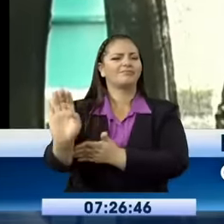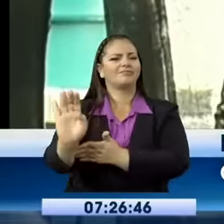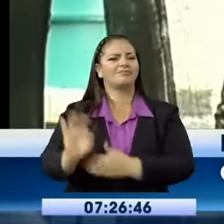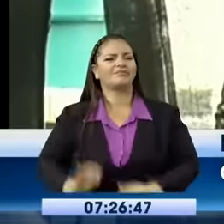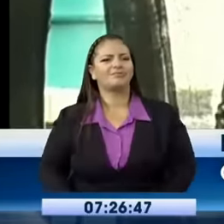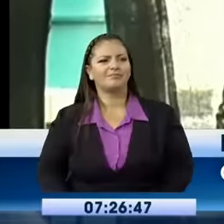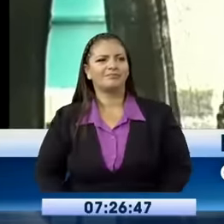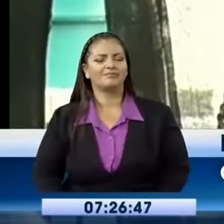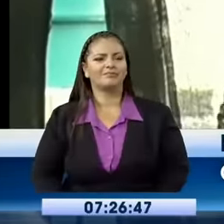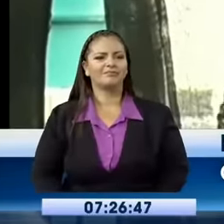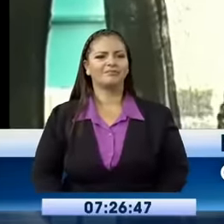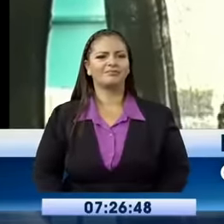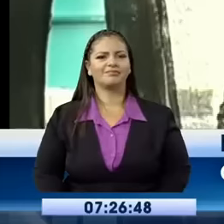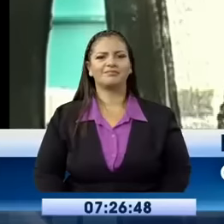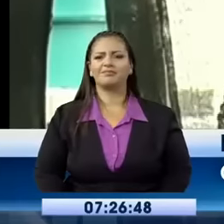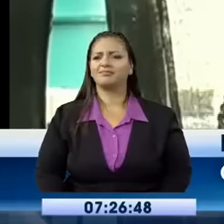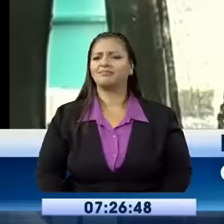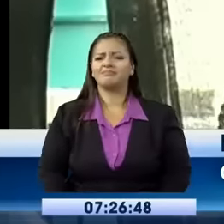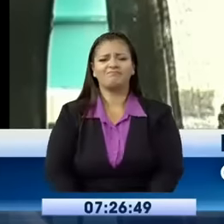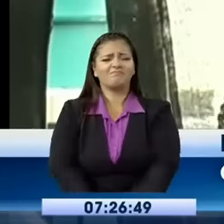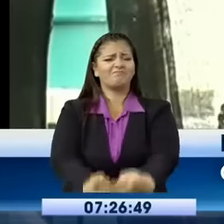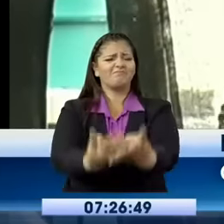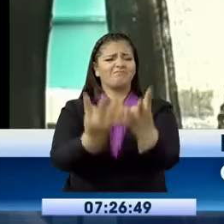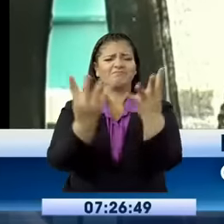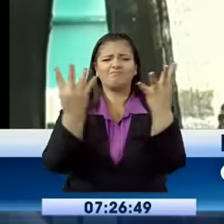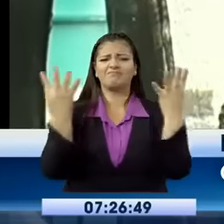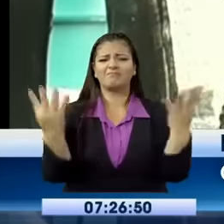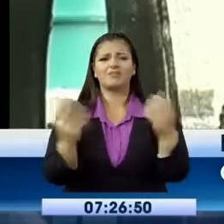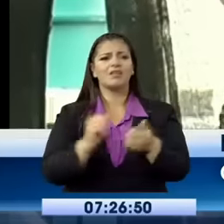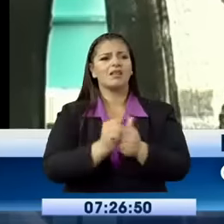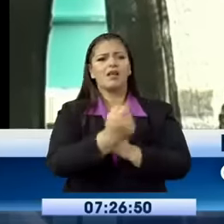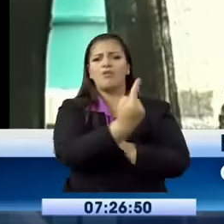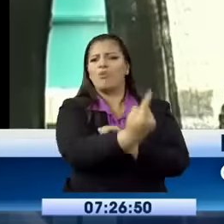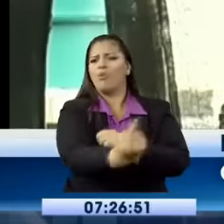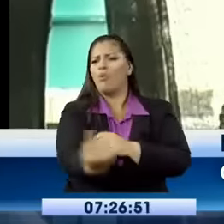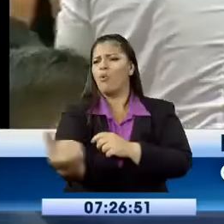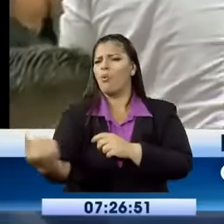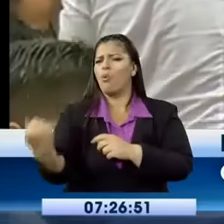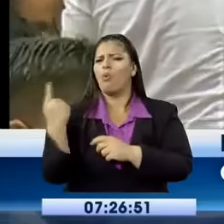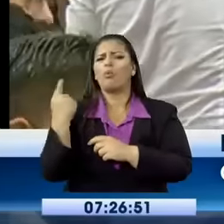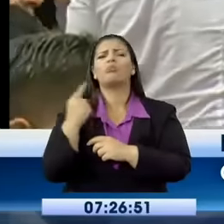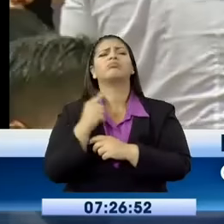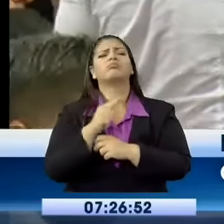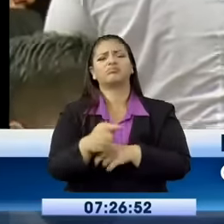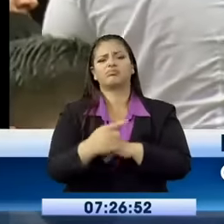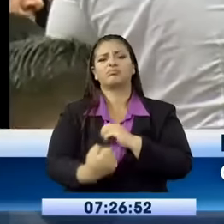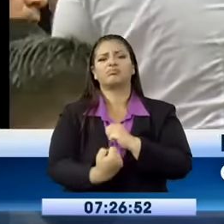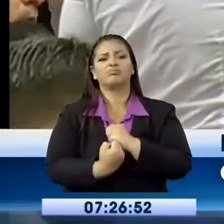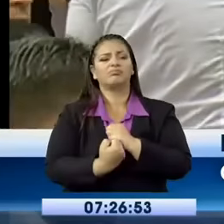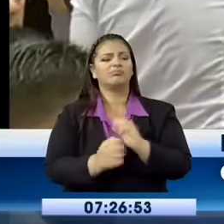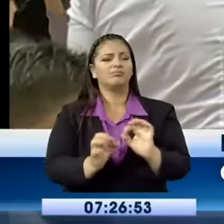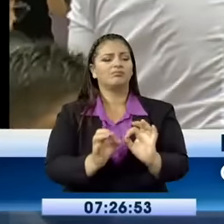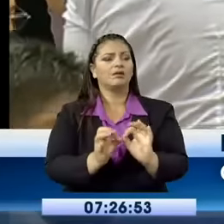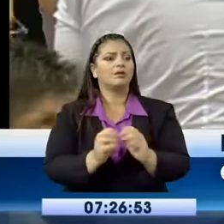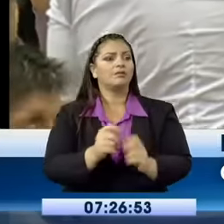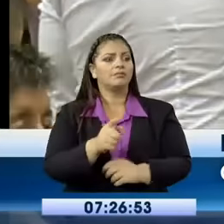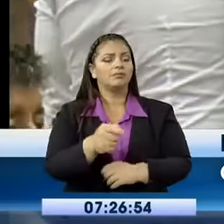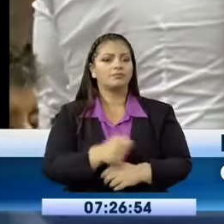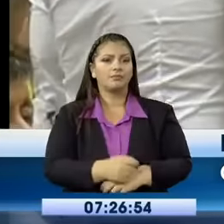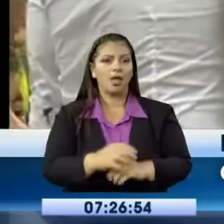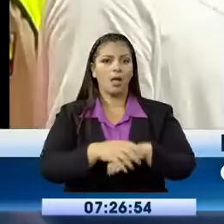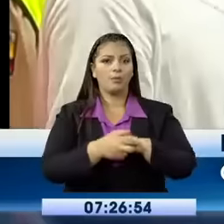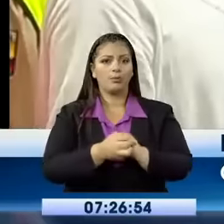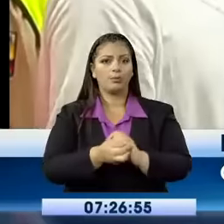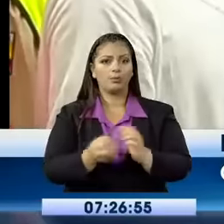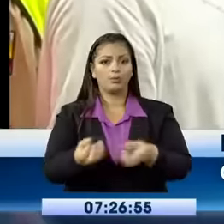con que contamos somos cada uno de nosotros Rafael Correa aprovechó la oportunidad para anunciar que